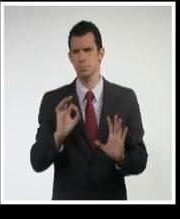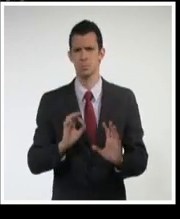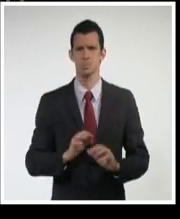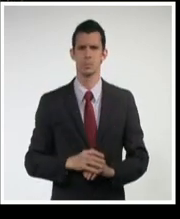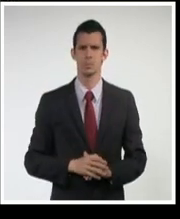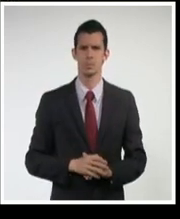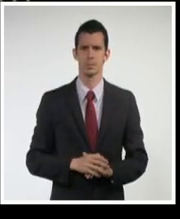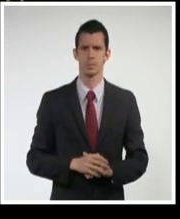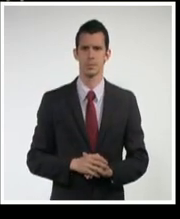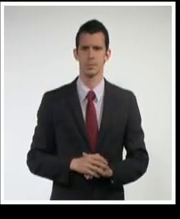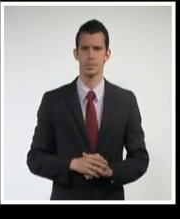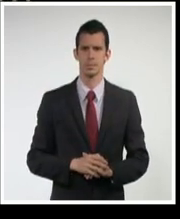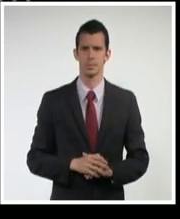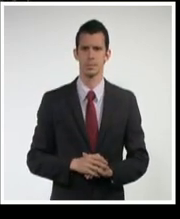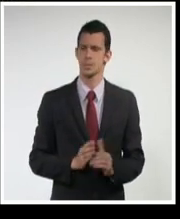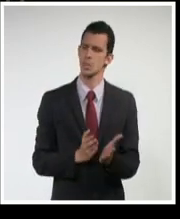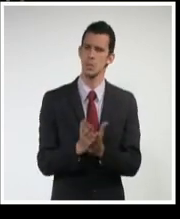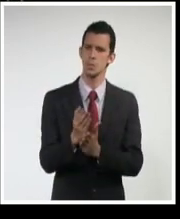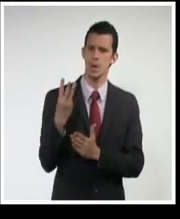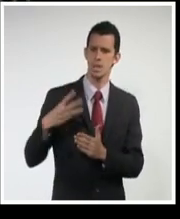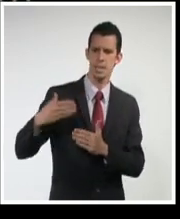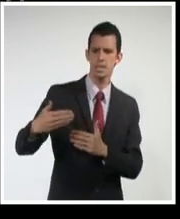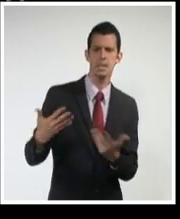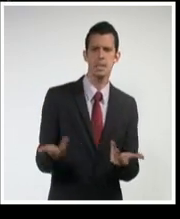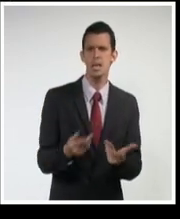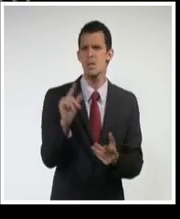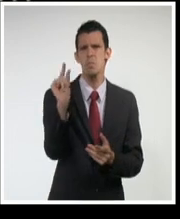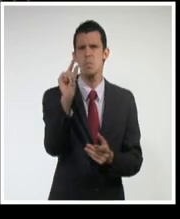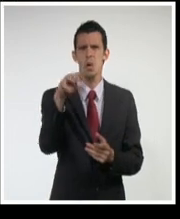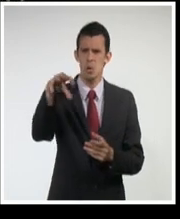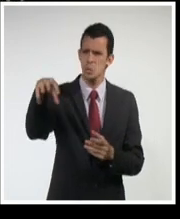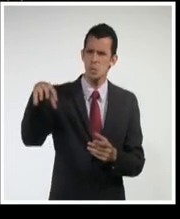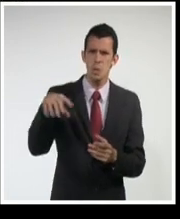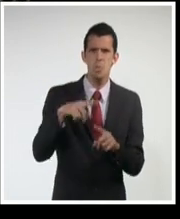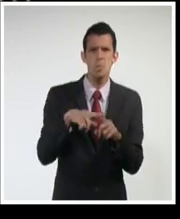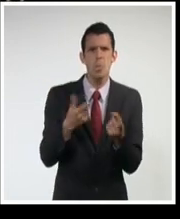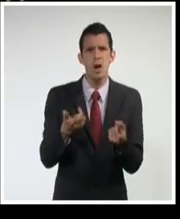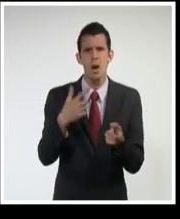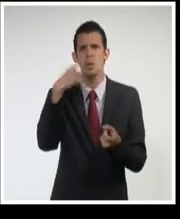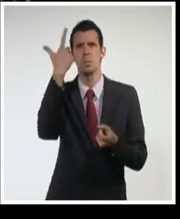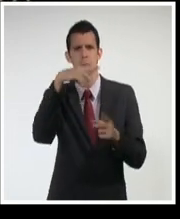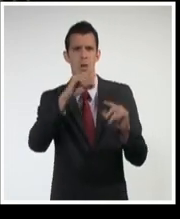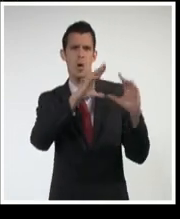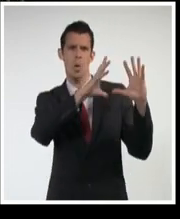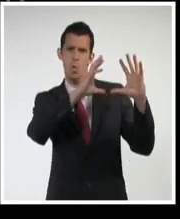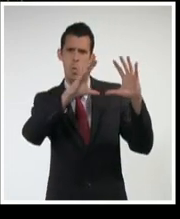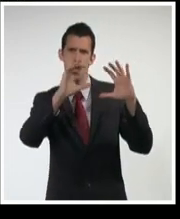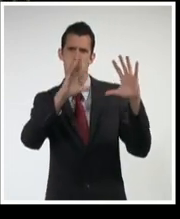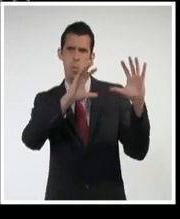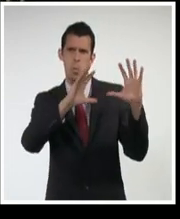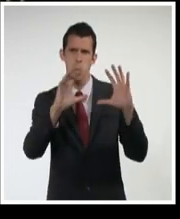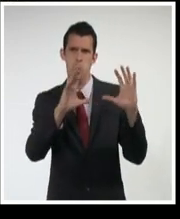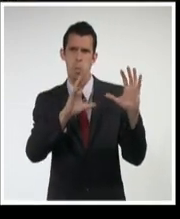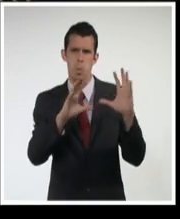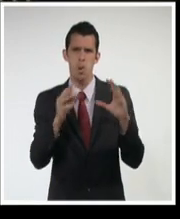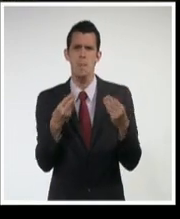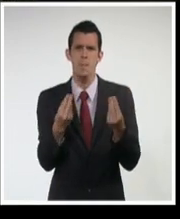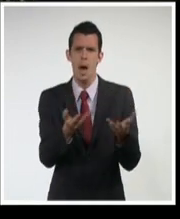producirán aisladas lluvias, muy baja la probabilidad de lluvias debido a que influye una masa de aire seca y estable, principalmente